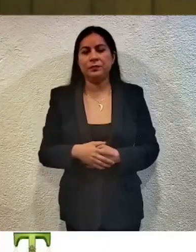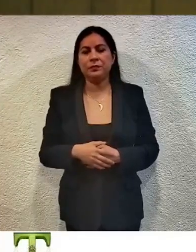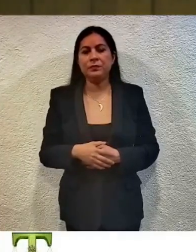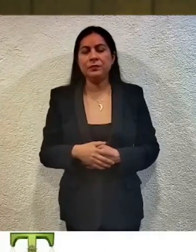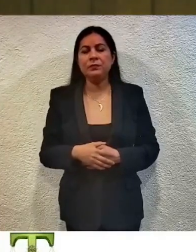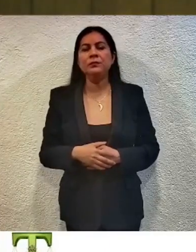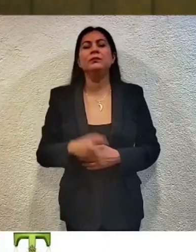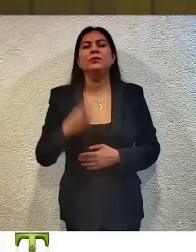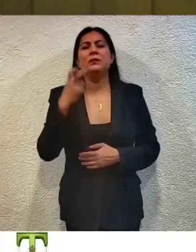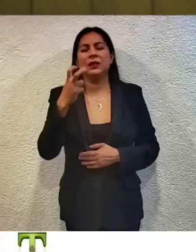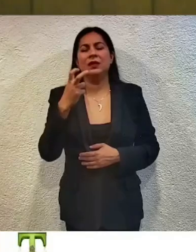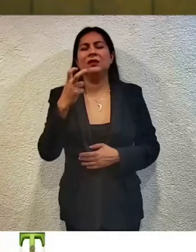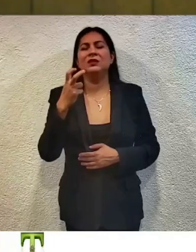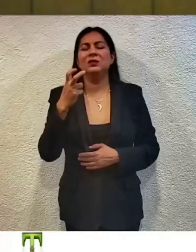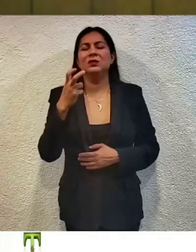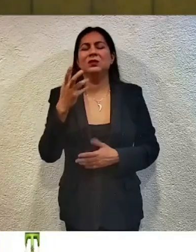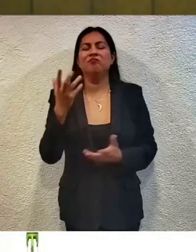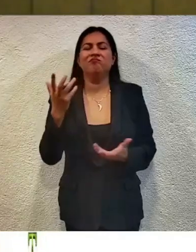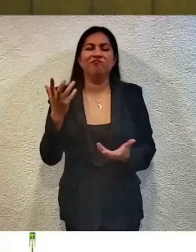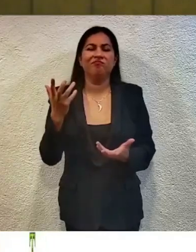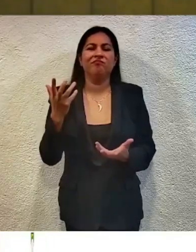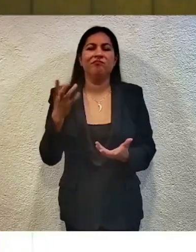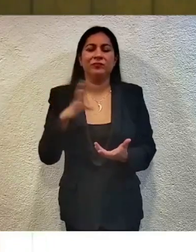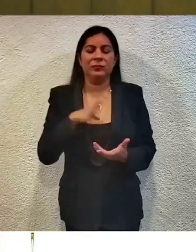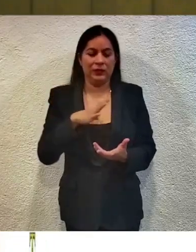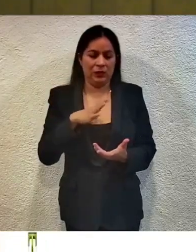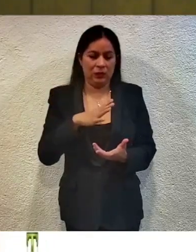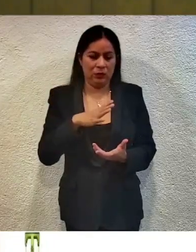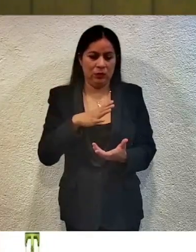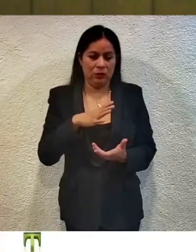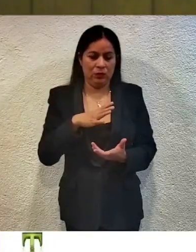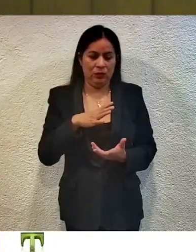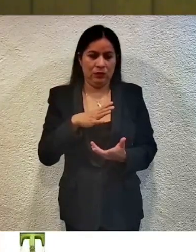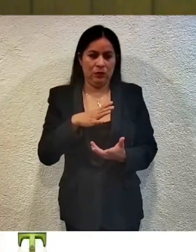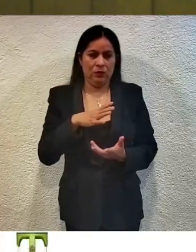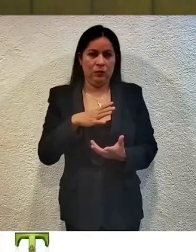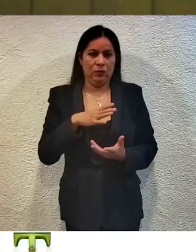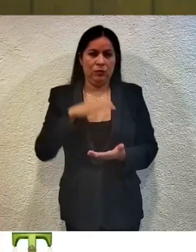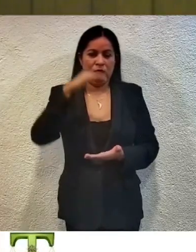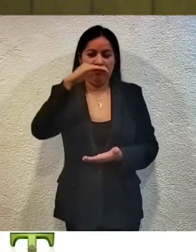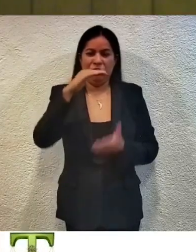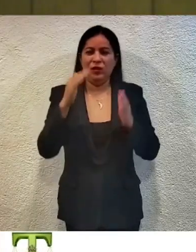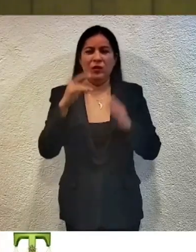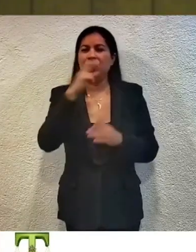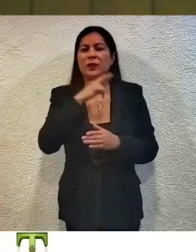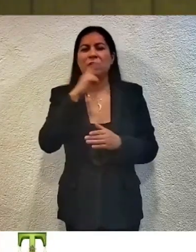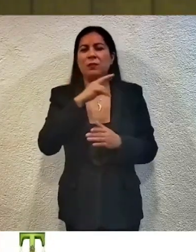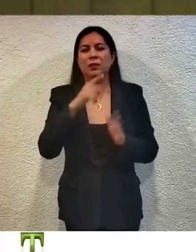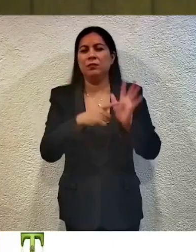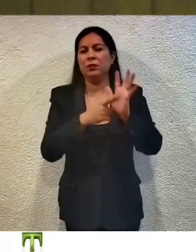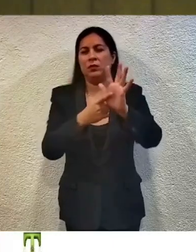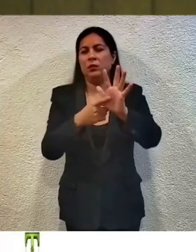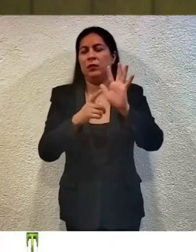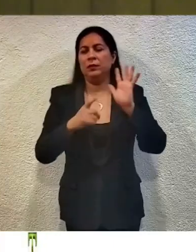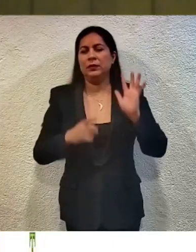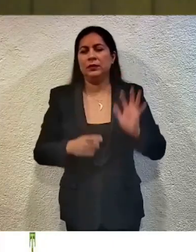esta sería entonces, tengo aquí un cuadro de manera rápida que me voy a permitir